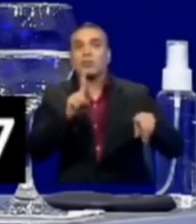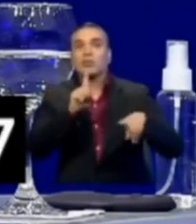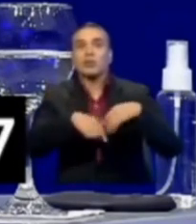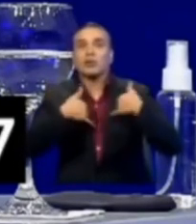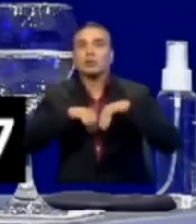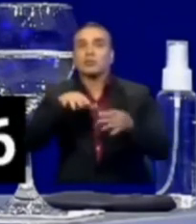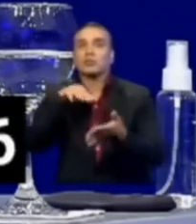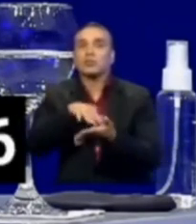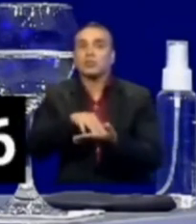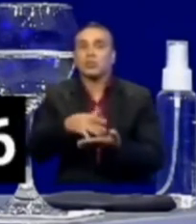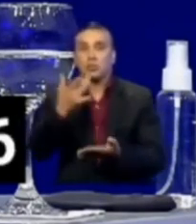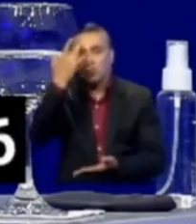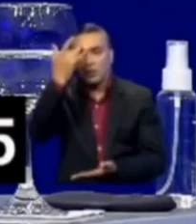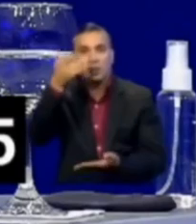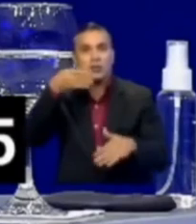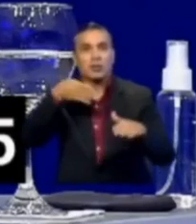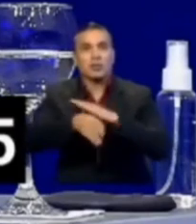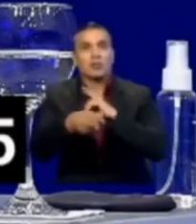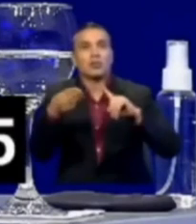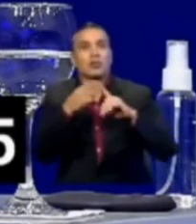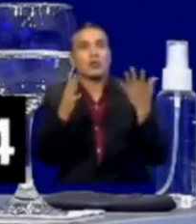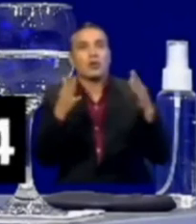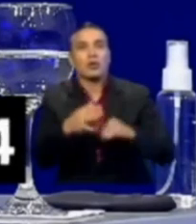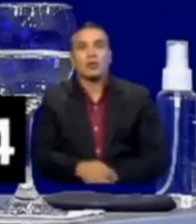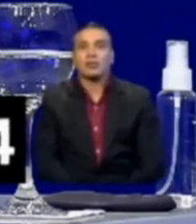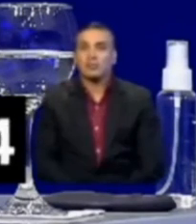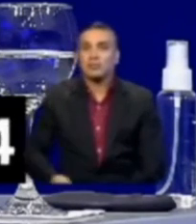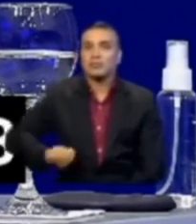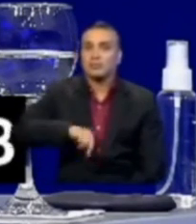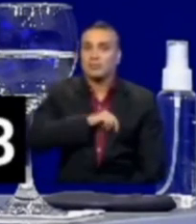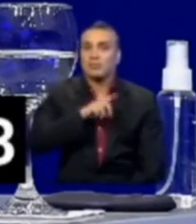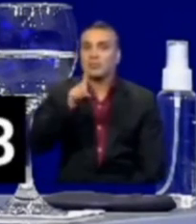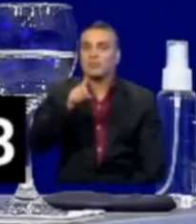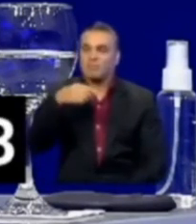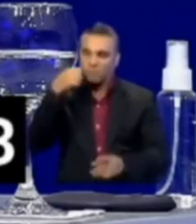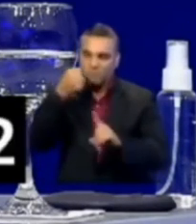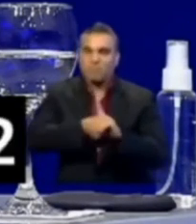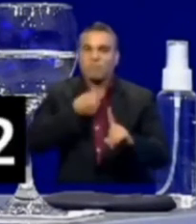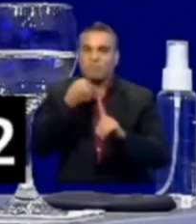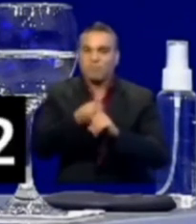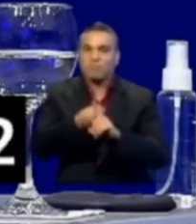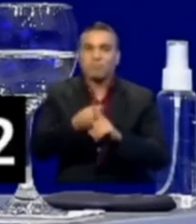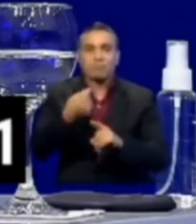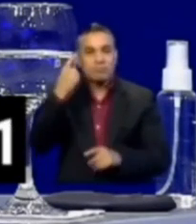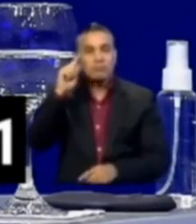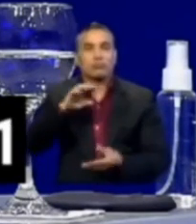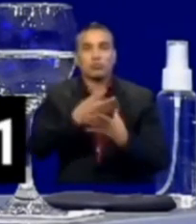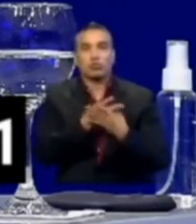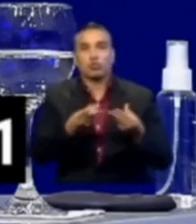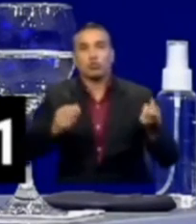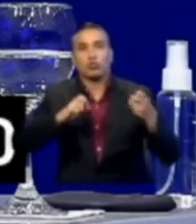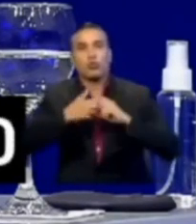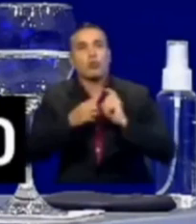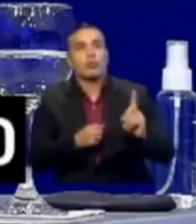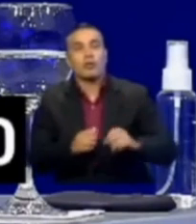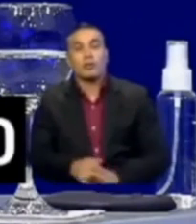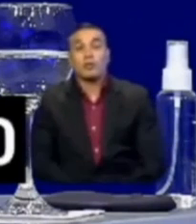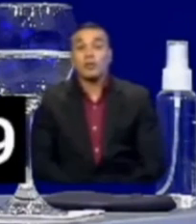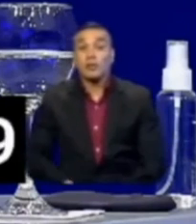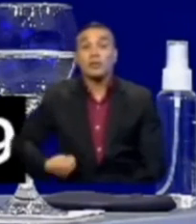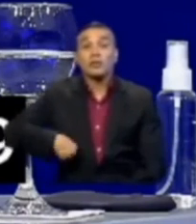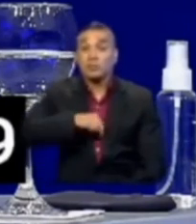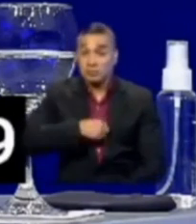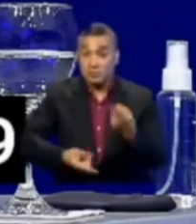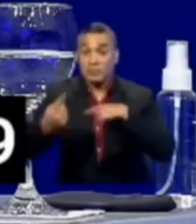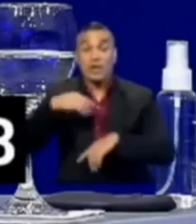continúan sus estudios por falta de acceso al Internet. Tenemos que avanzar contundentemente a resolver ese problema. Y vamos a